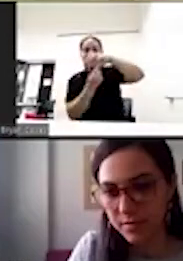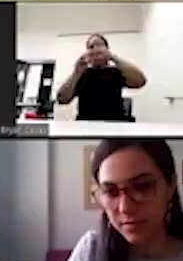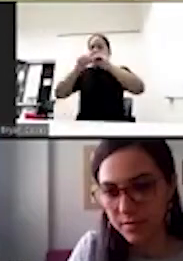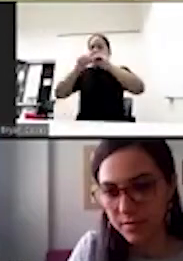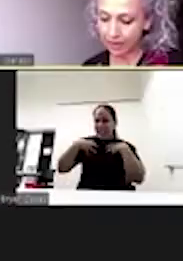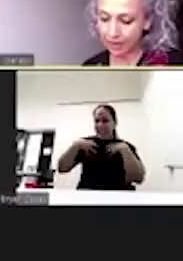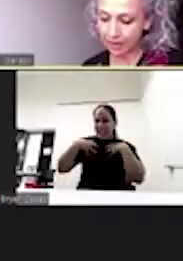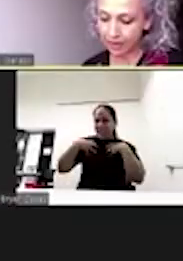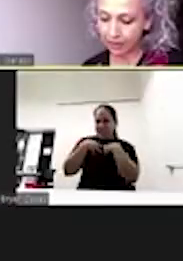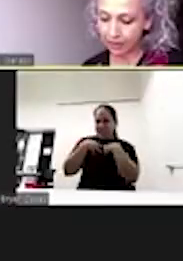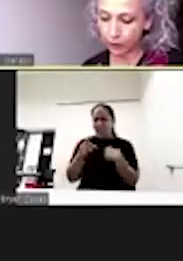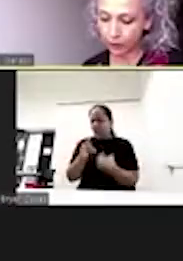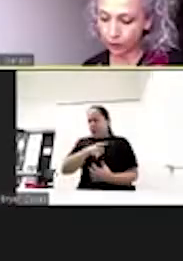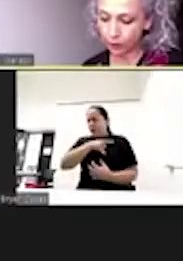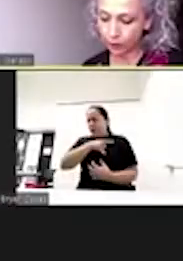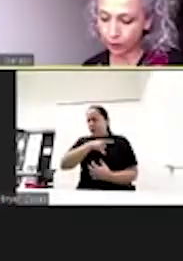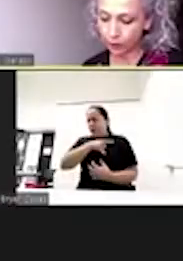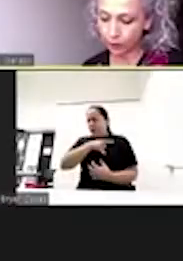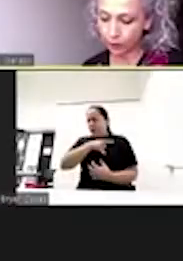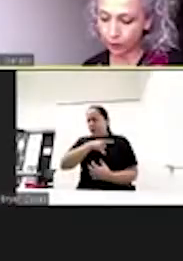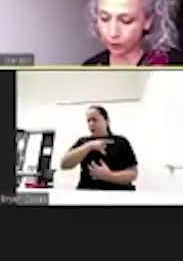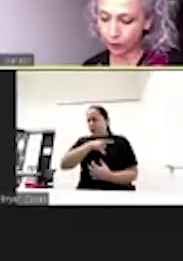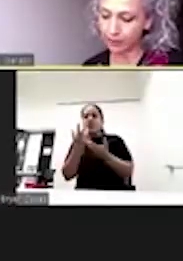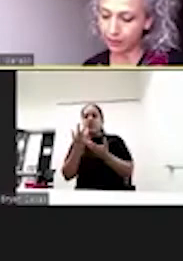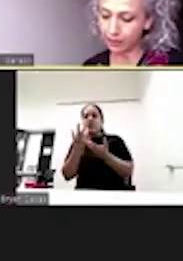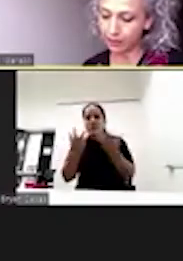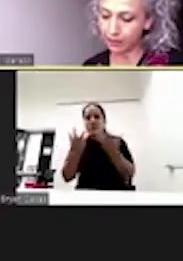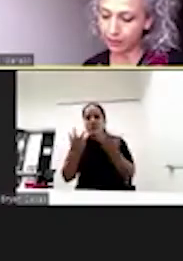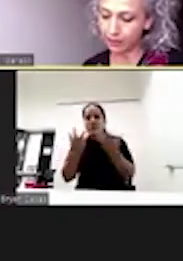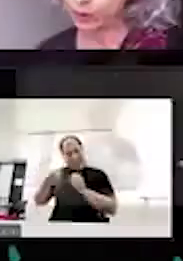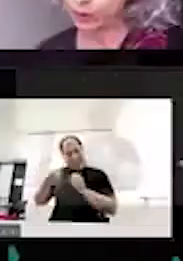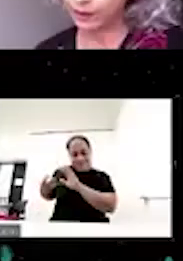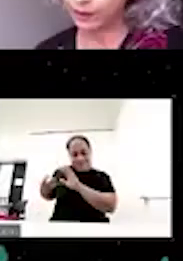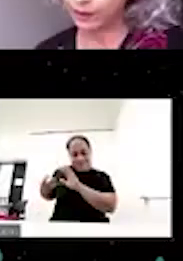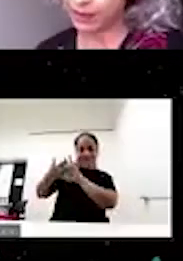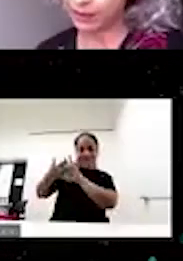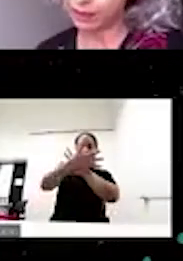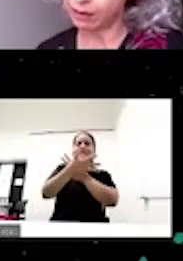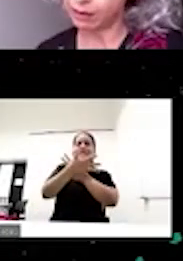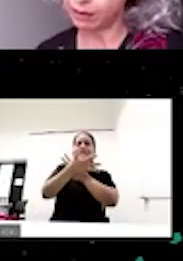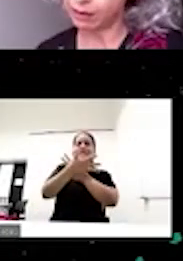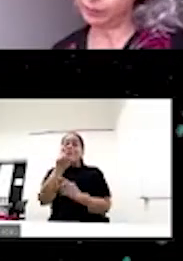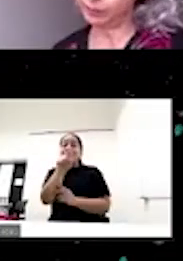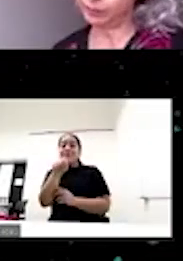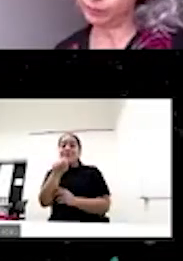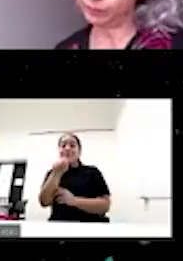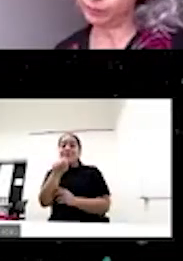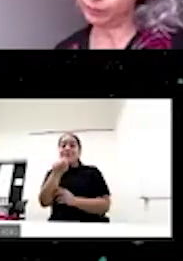que había algo que yo debía traer a la luz, y este animal era el mensajero.